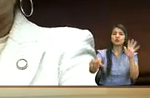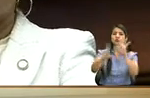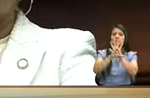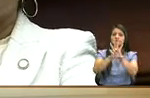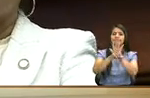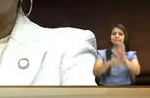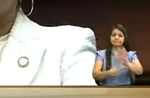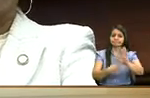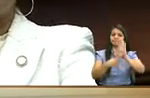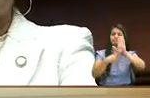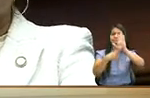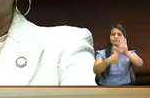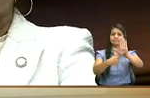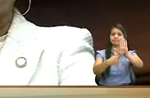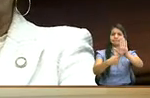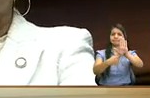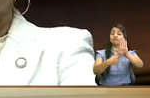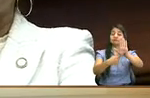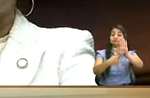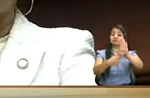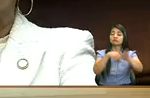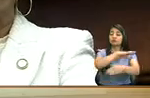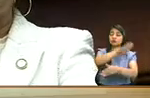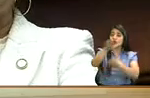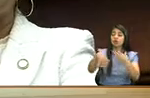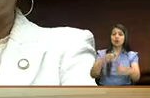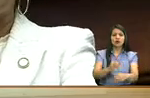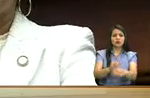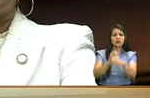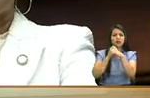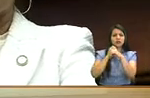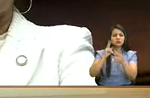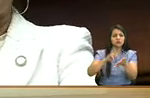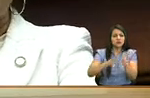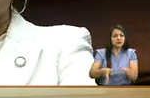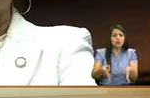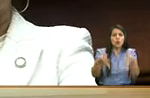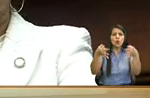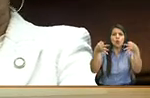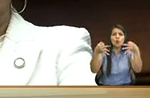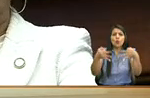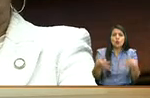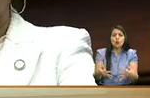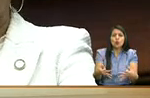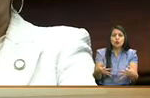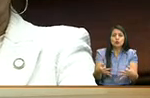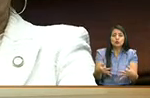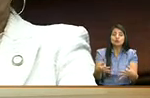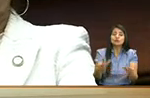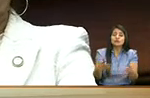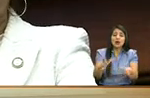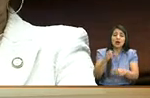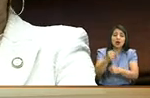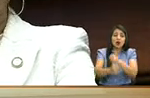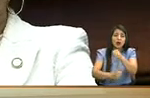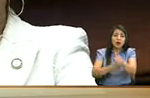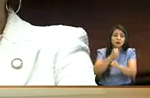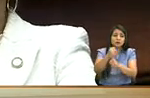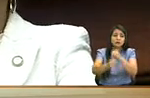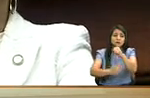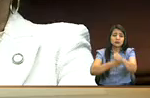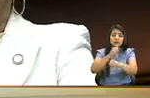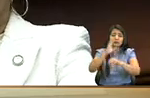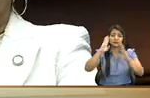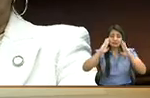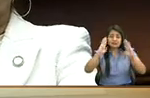un ejemplo. Tenemos la obligación de hacer justicia y pagar esa deuda social que tiene el